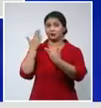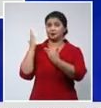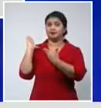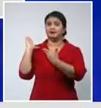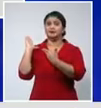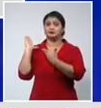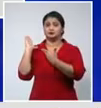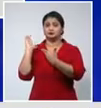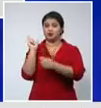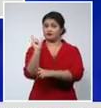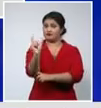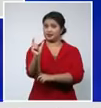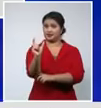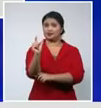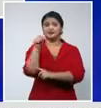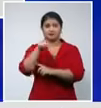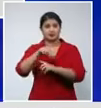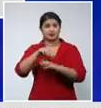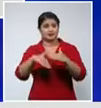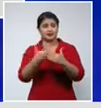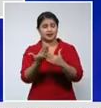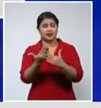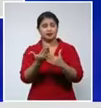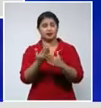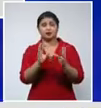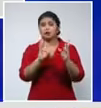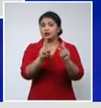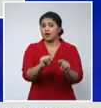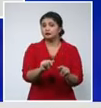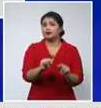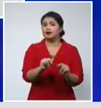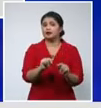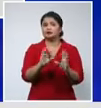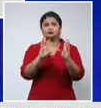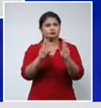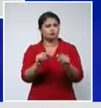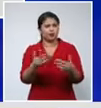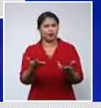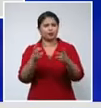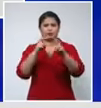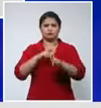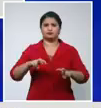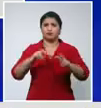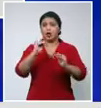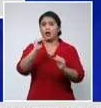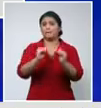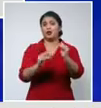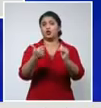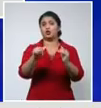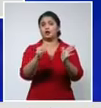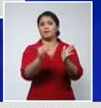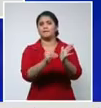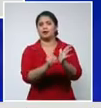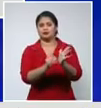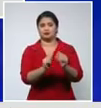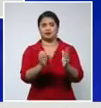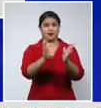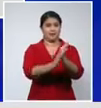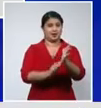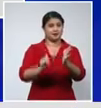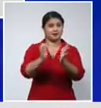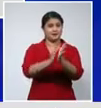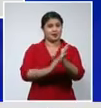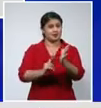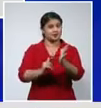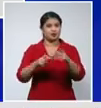fecha, con un número de muestras menor a los 10.000, se ha ido incrementando hasta el día de